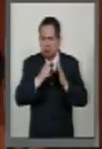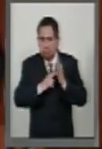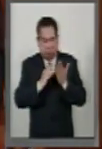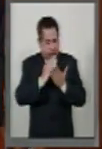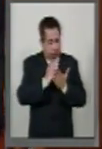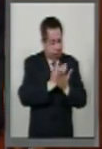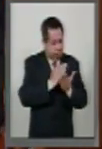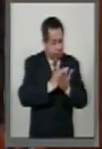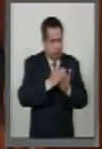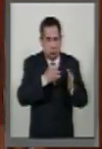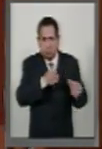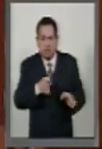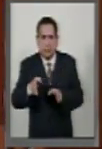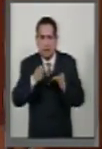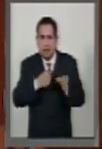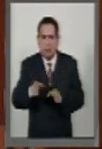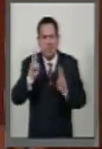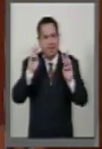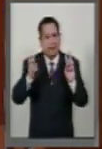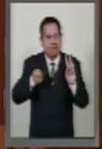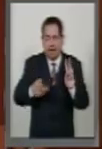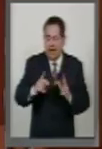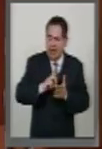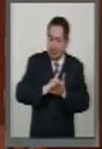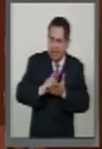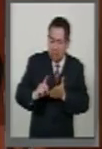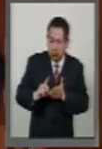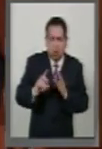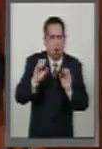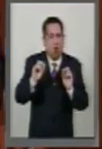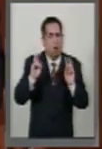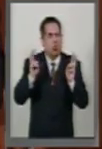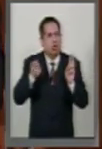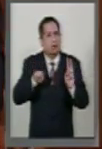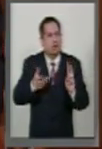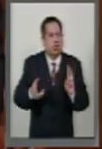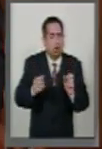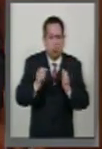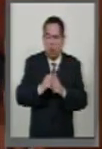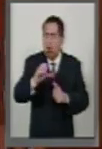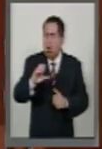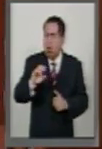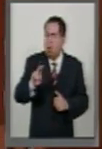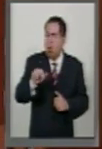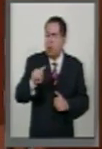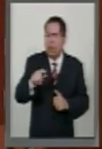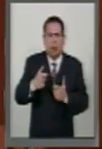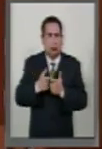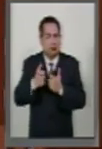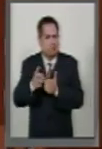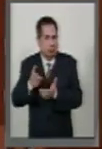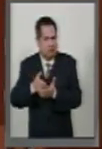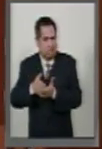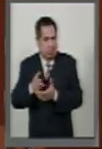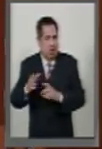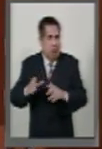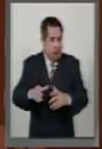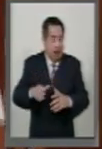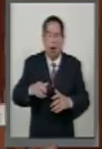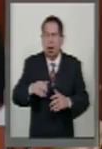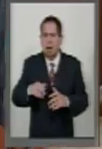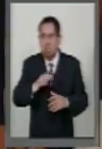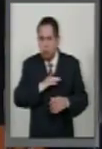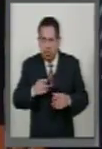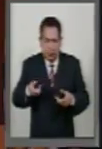manejo basado en derechos o manejo compartido por cuotas, es posible administrar de